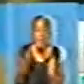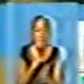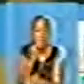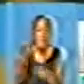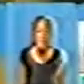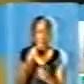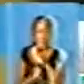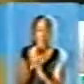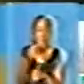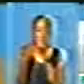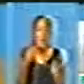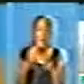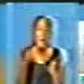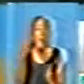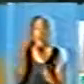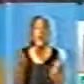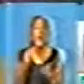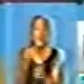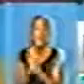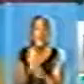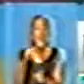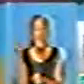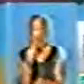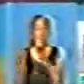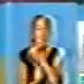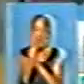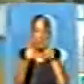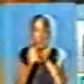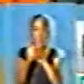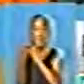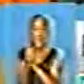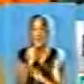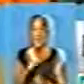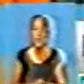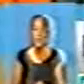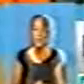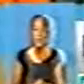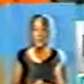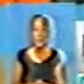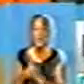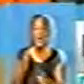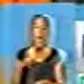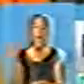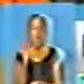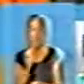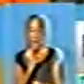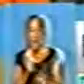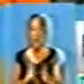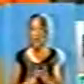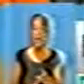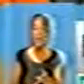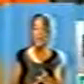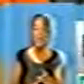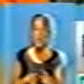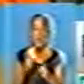ahí porque no vamos no tomo ni como amenaza ni como